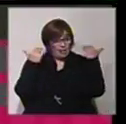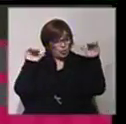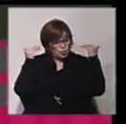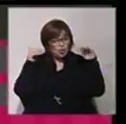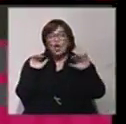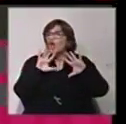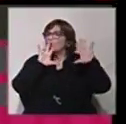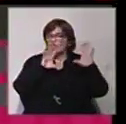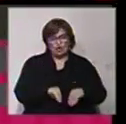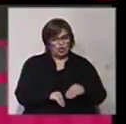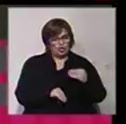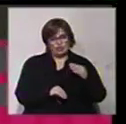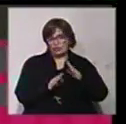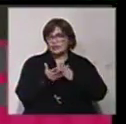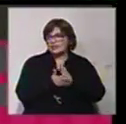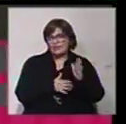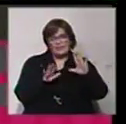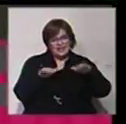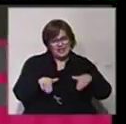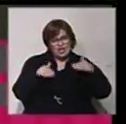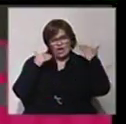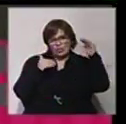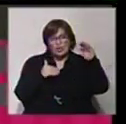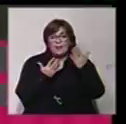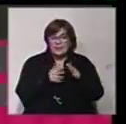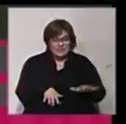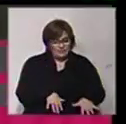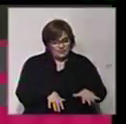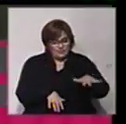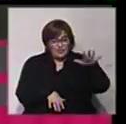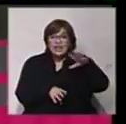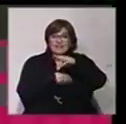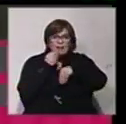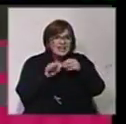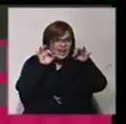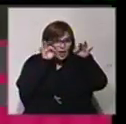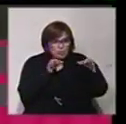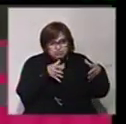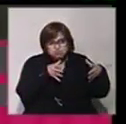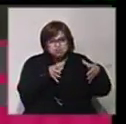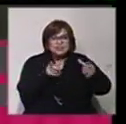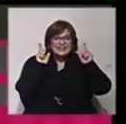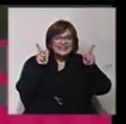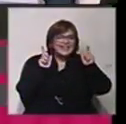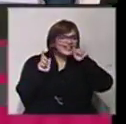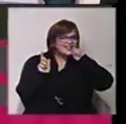todos disfrazados. Es para adultos. Sí, ¿no? Sí, van todos disfrazados. Arrancan de chiquitos, pero tenés familias enteras que van disfrazados. Qué divertido. Está súper